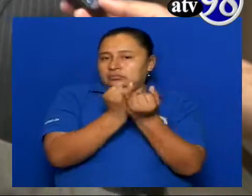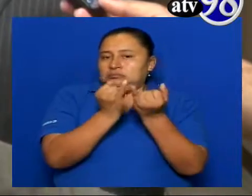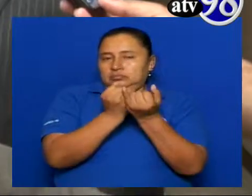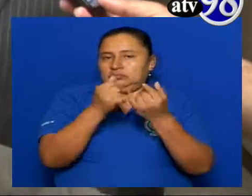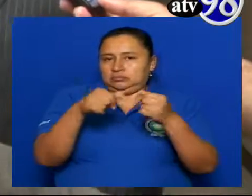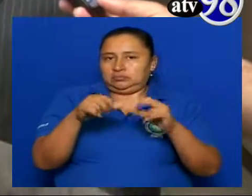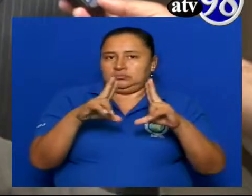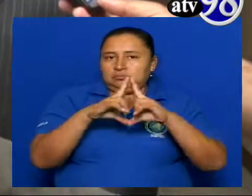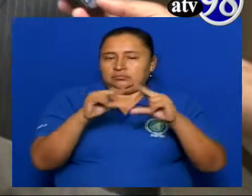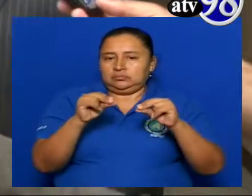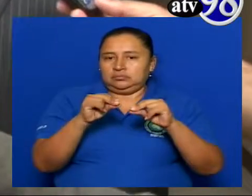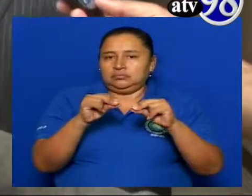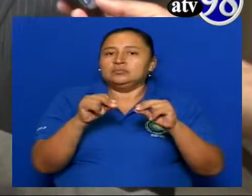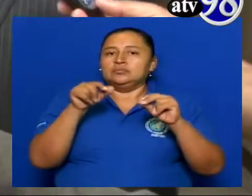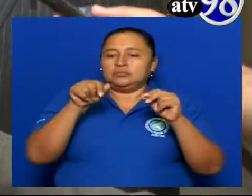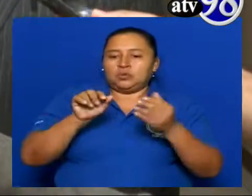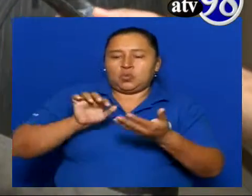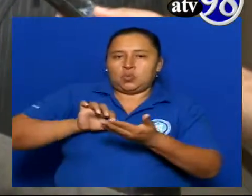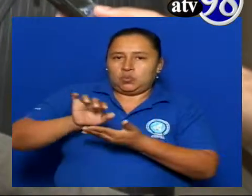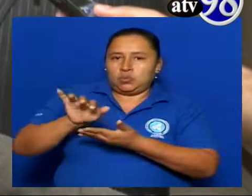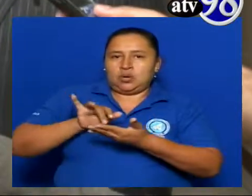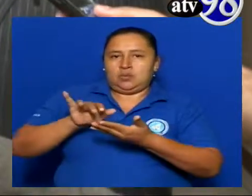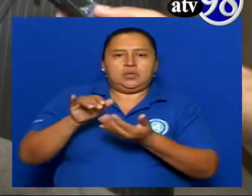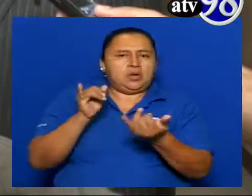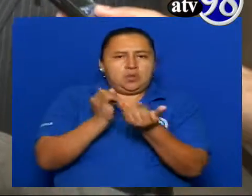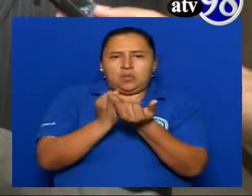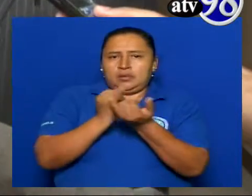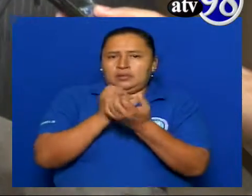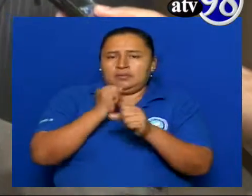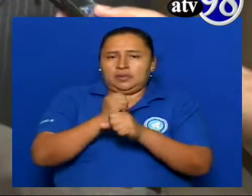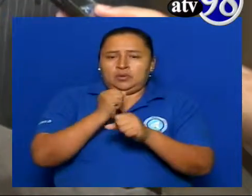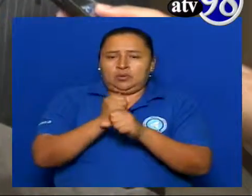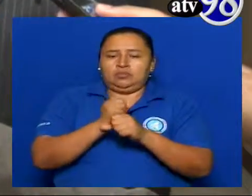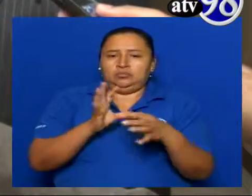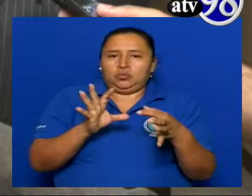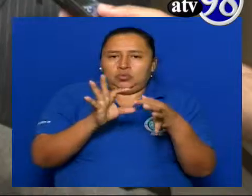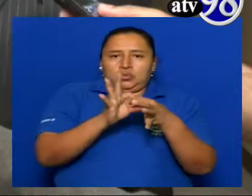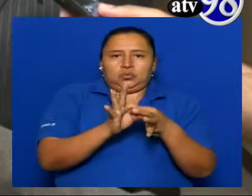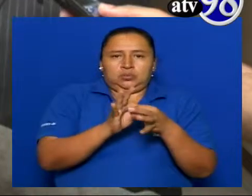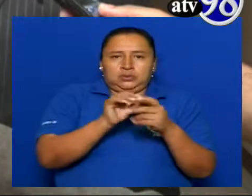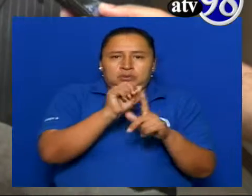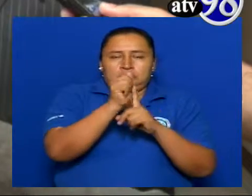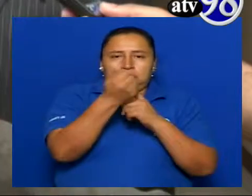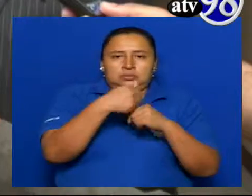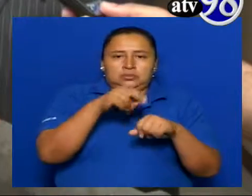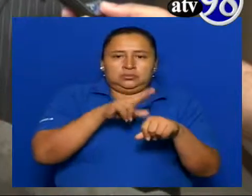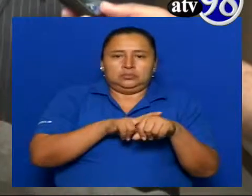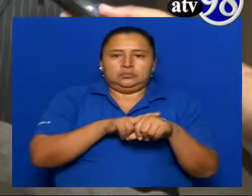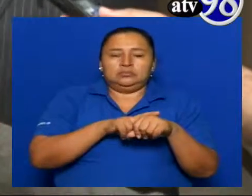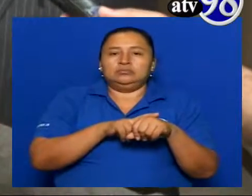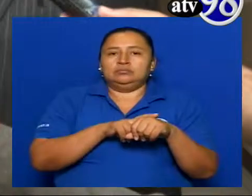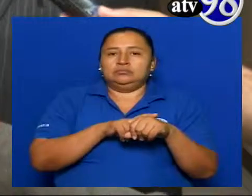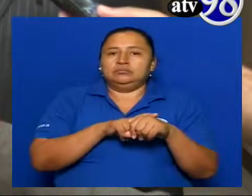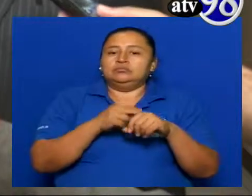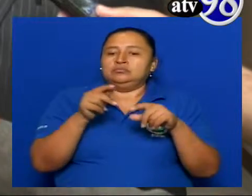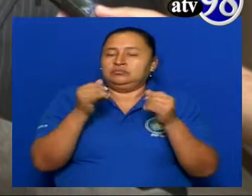Nicaragua, la Contraloría y la Asamblea, las dos entidades tienen